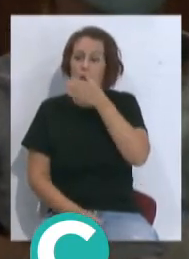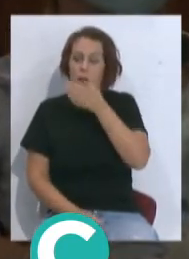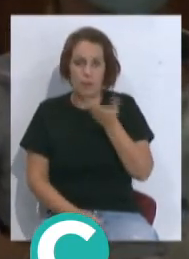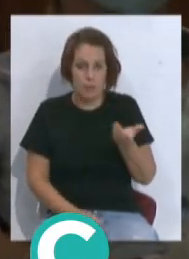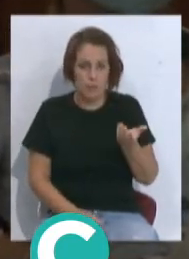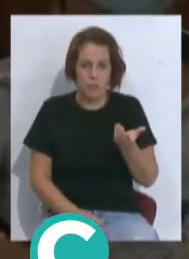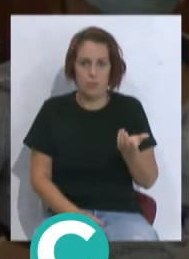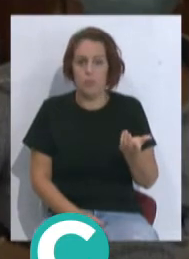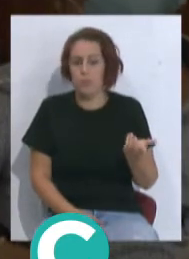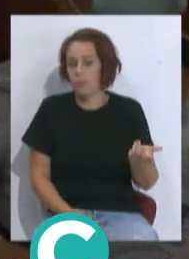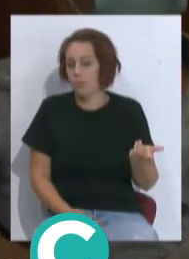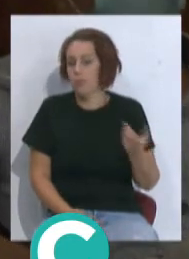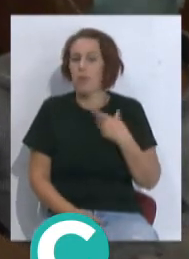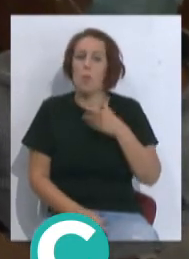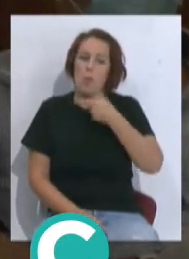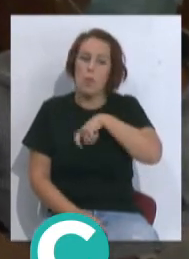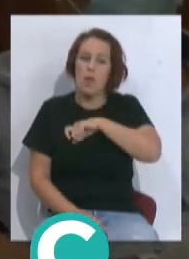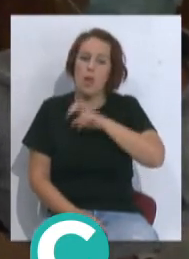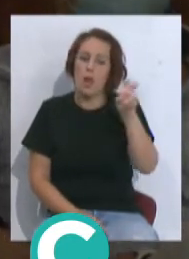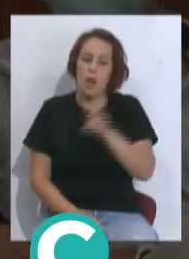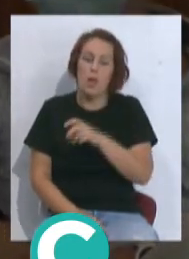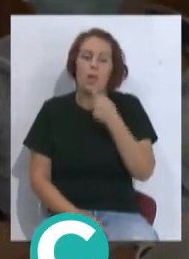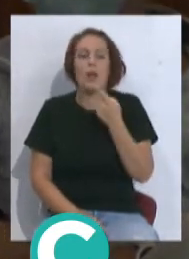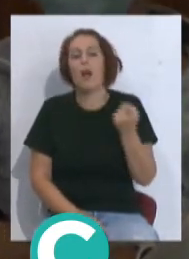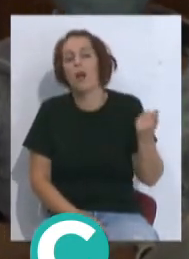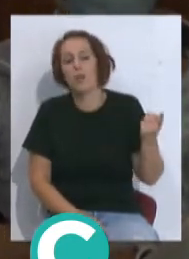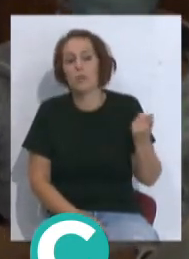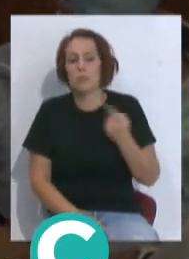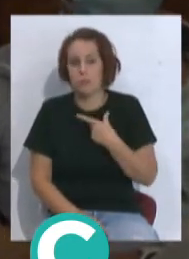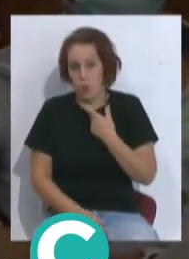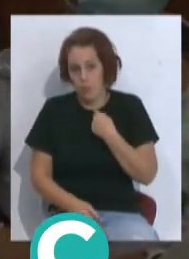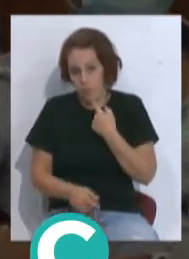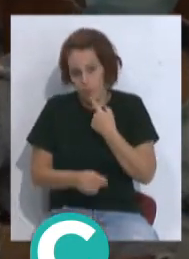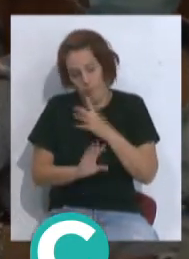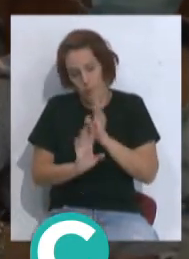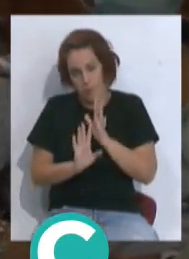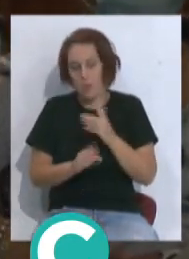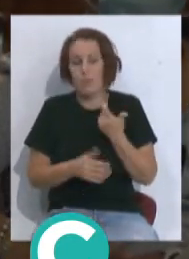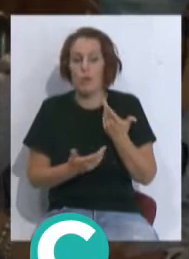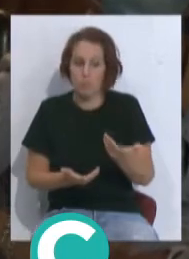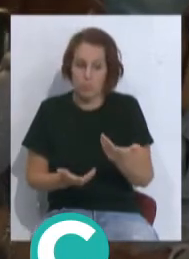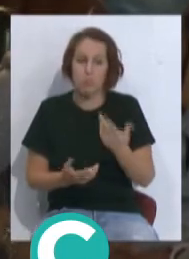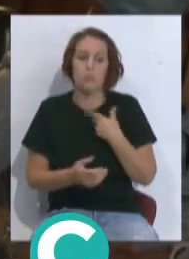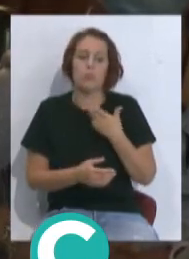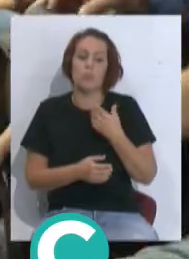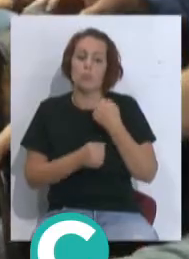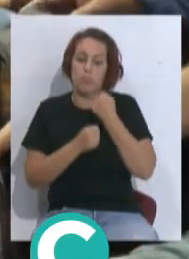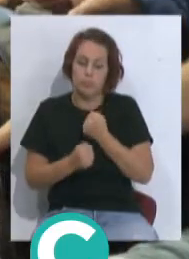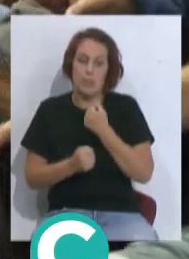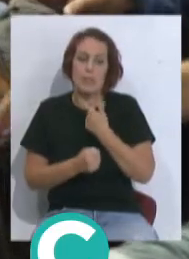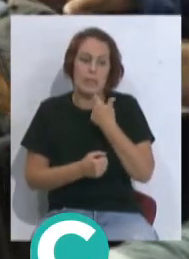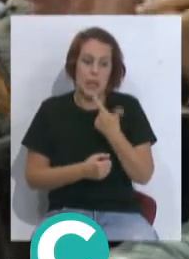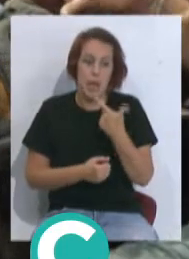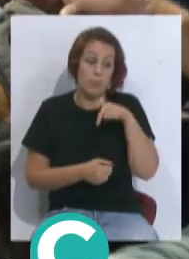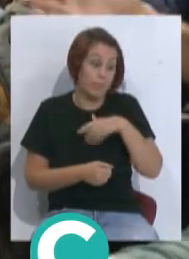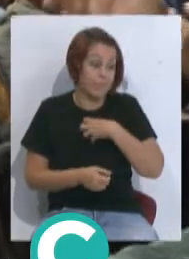está que venga un policía y te diga, no quiero nombrar a nadie, pero ni a ningún, pero una fuerza de seguridad, y te diga, oye, que es